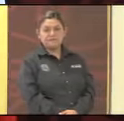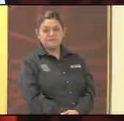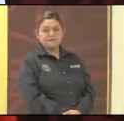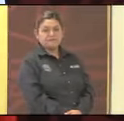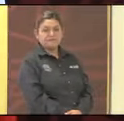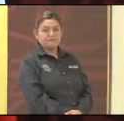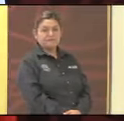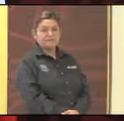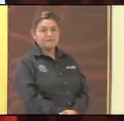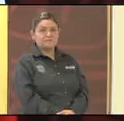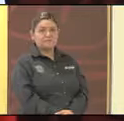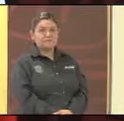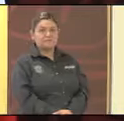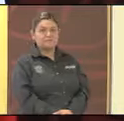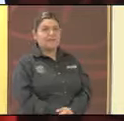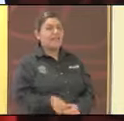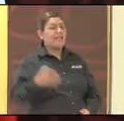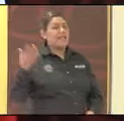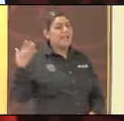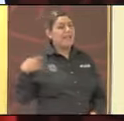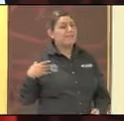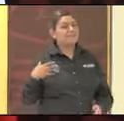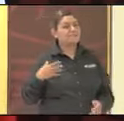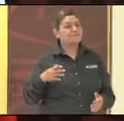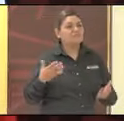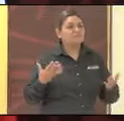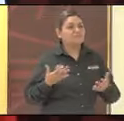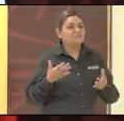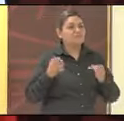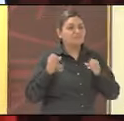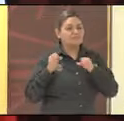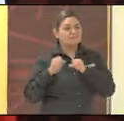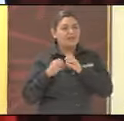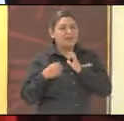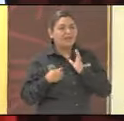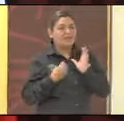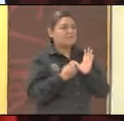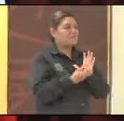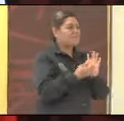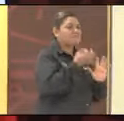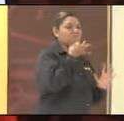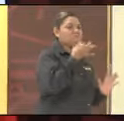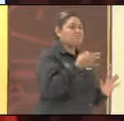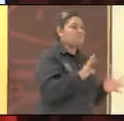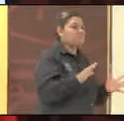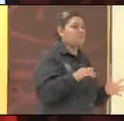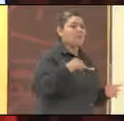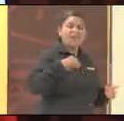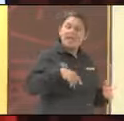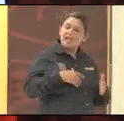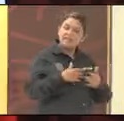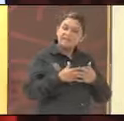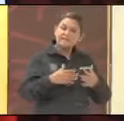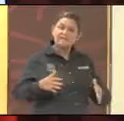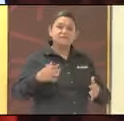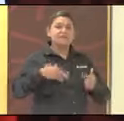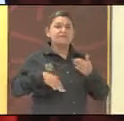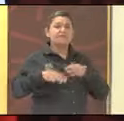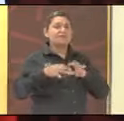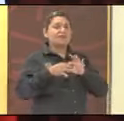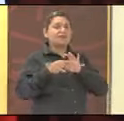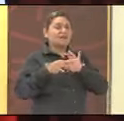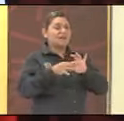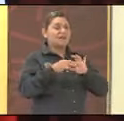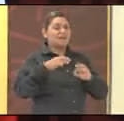eso que antes todo se hacía en oscurito y que nada se informaba, no hombre, ahí está, redes sociales. Es la sesión que